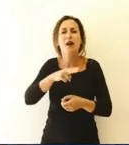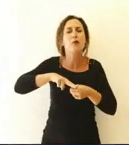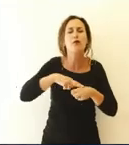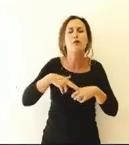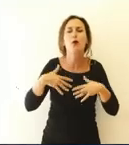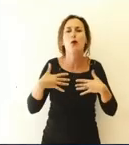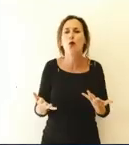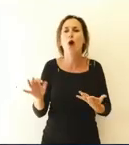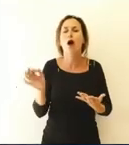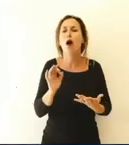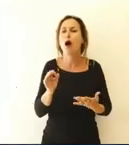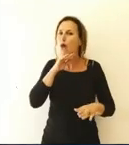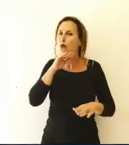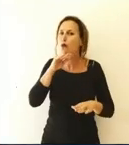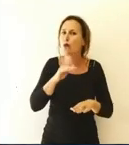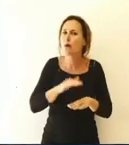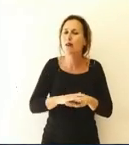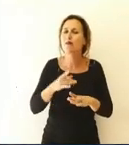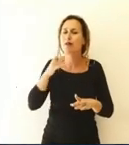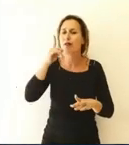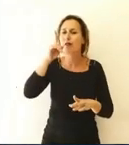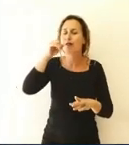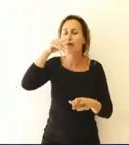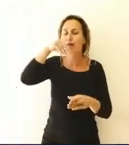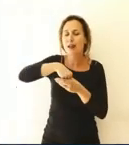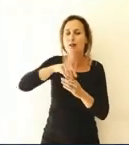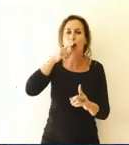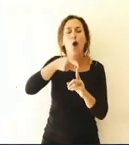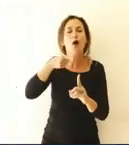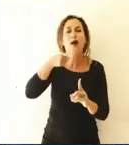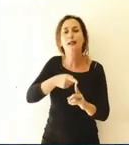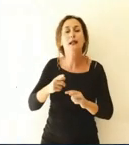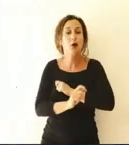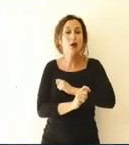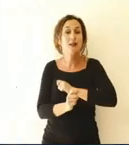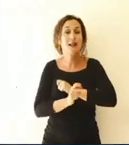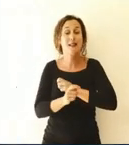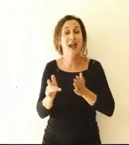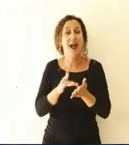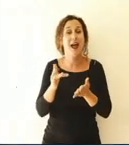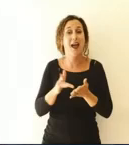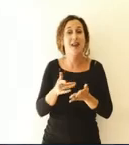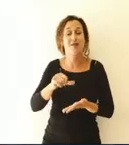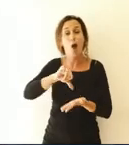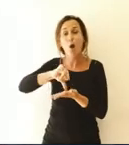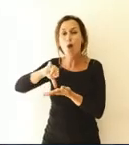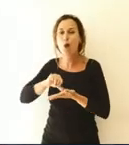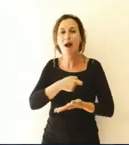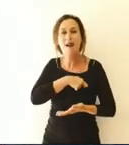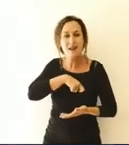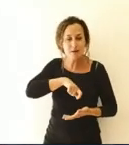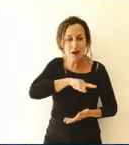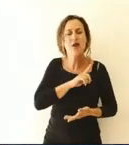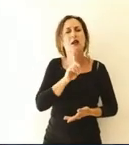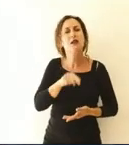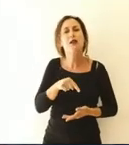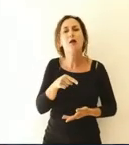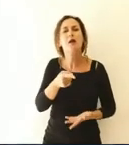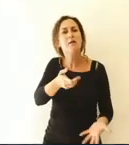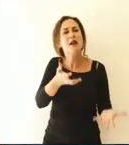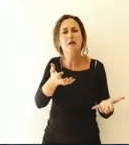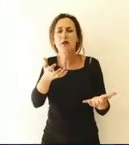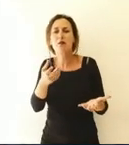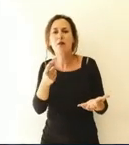establecidos en el decálogo de los objetivos estratégicos de la Agenda Urbana Española. No se trata solo de beneficiarse de las